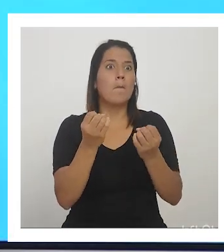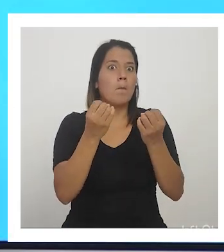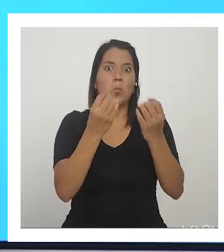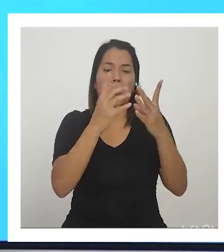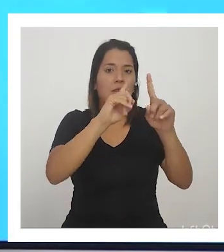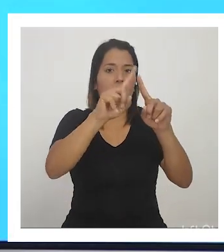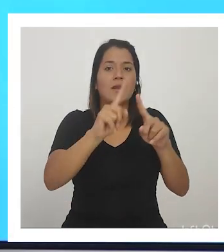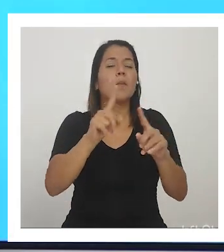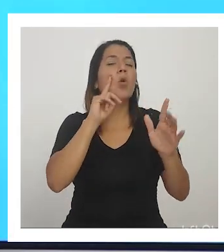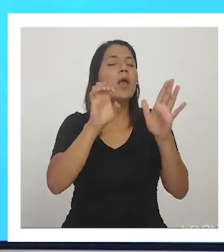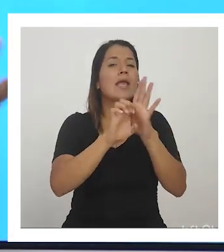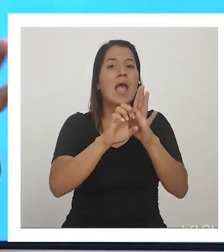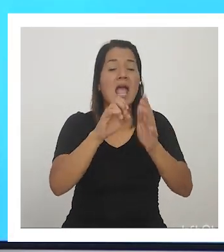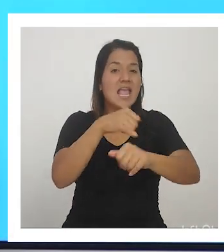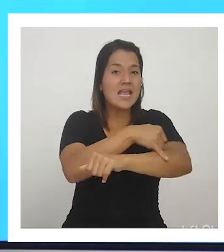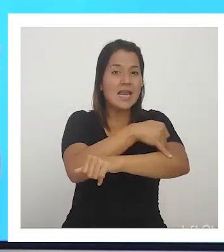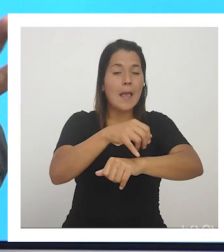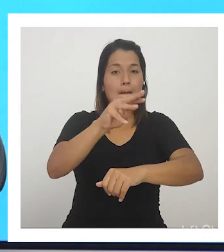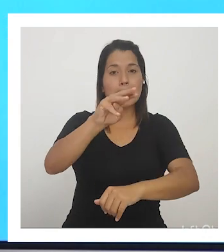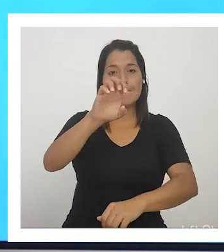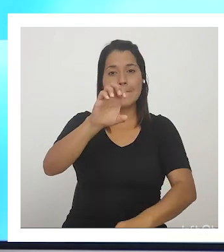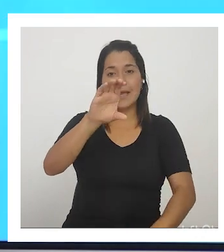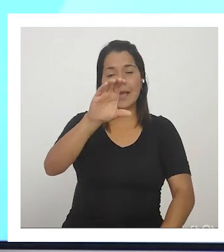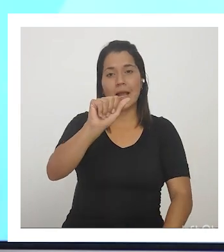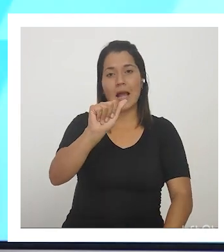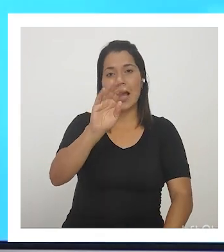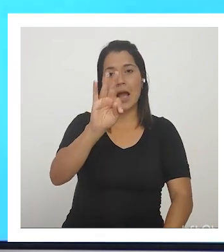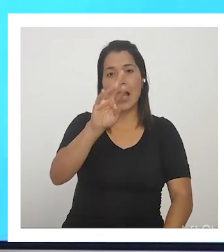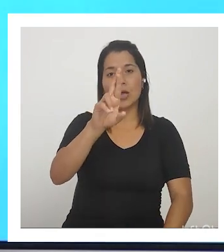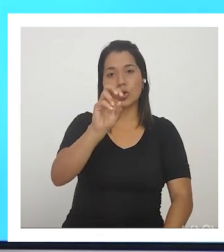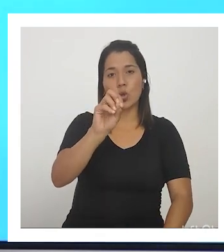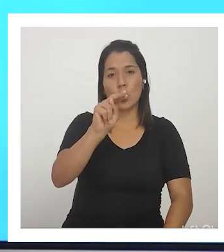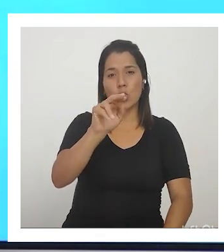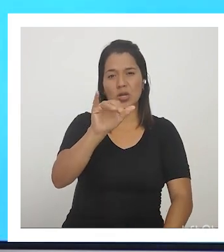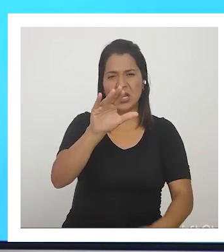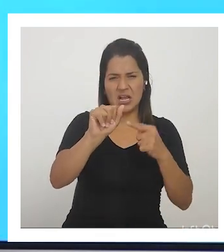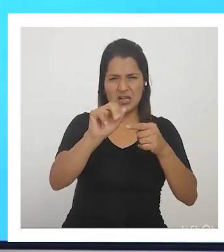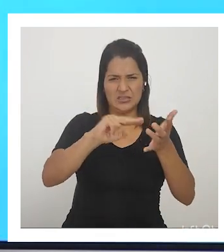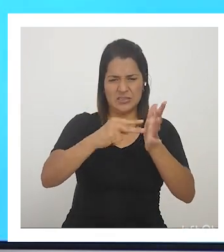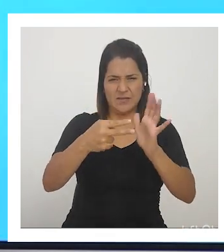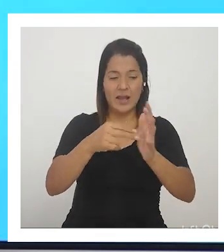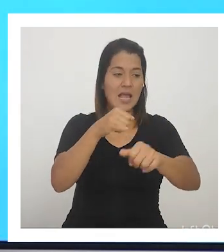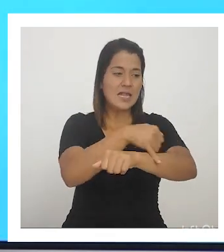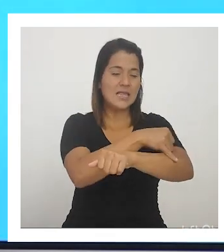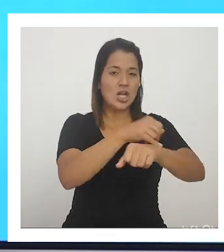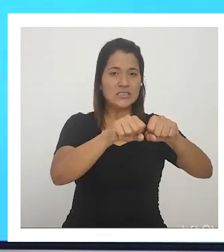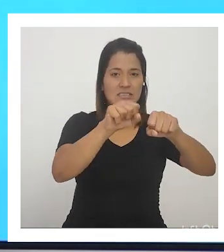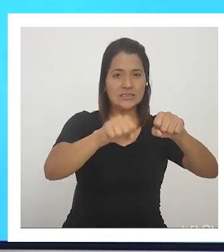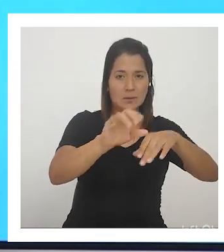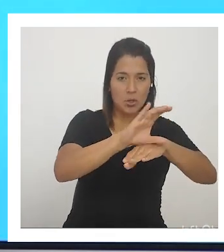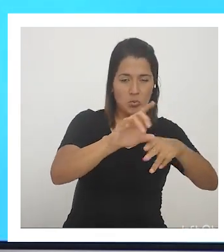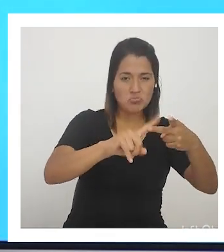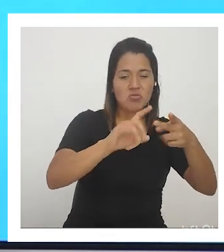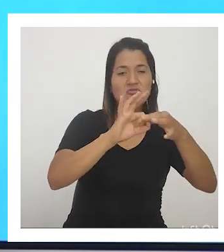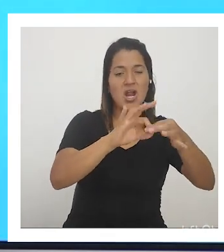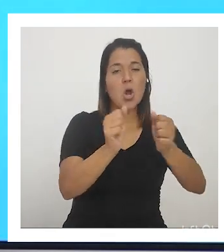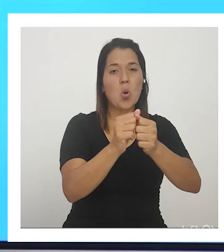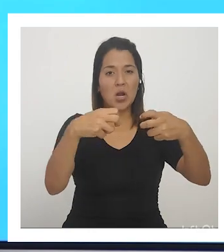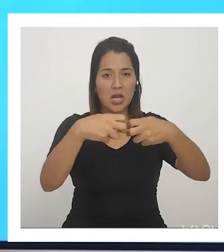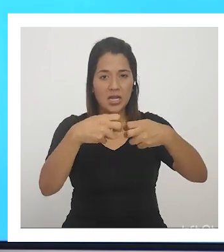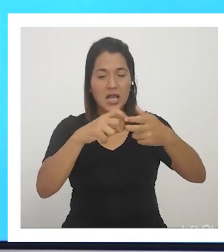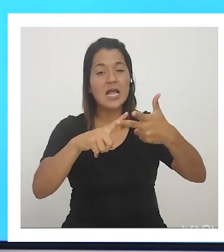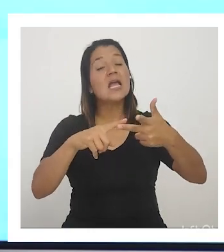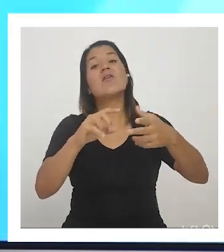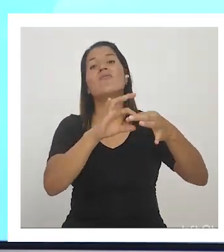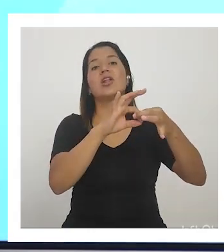mecatrónica. Mecatrónica, por ejemplo, tiene que ver con ingeniería del software, tiene que ver con electrónica, tiene que ver con electromecánica. Es